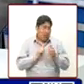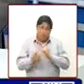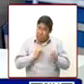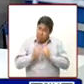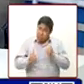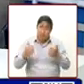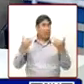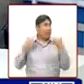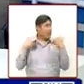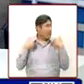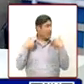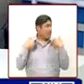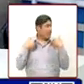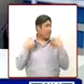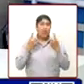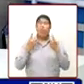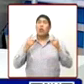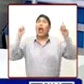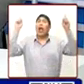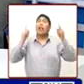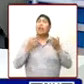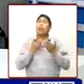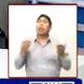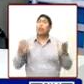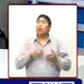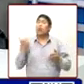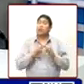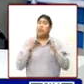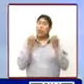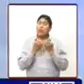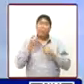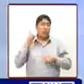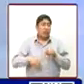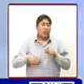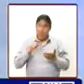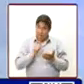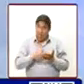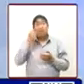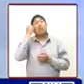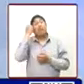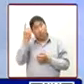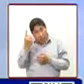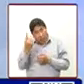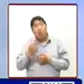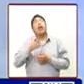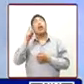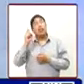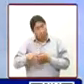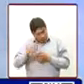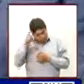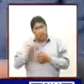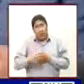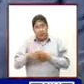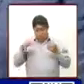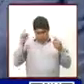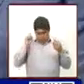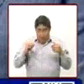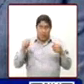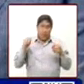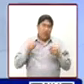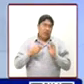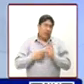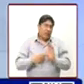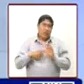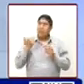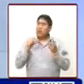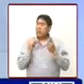competitivos para tener y lograr cosas que otros equipos tal vez no pero pueden. Pero eso tendría que entender la hinchada. Por eso debería. Bolívar.